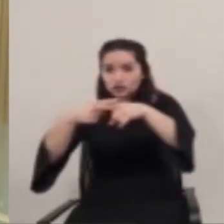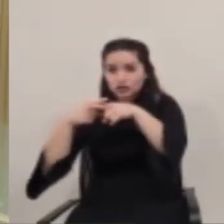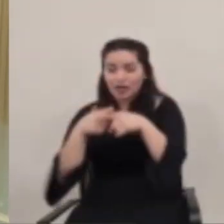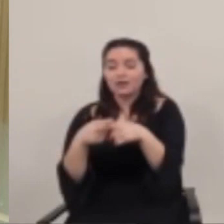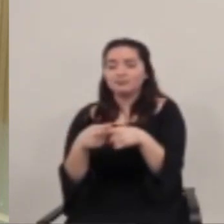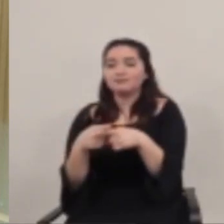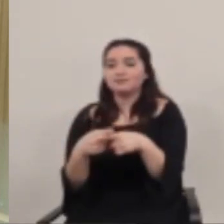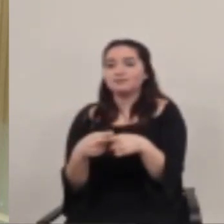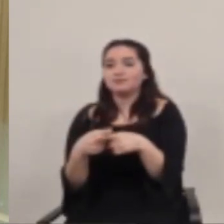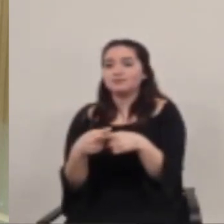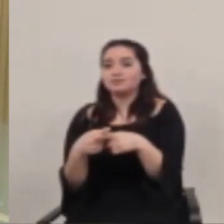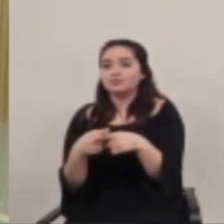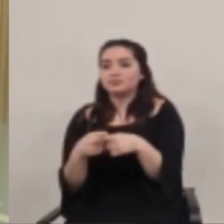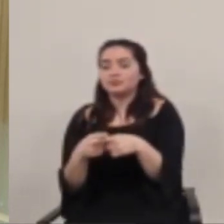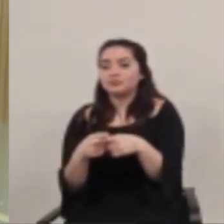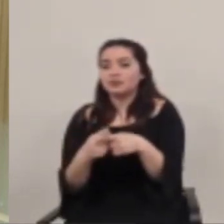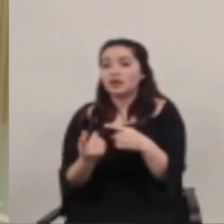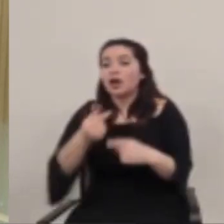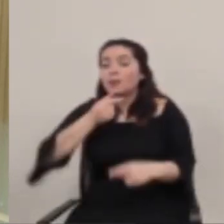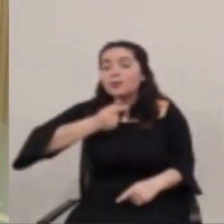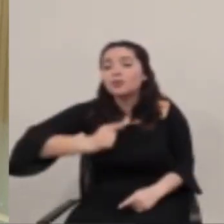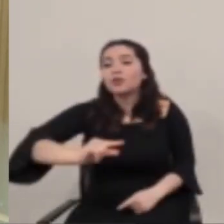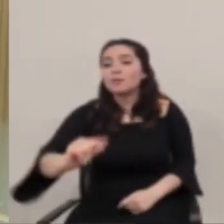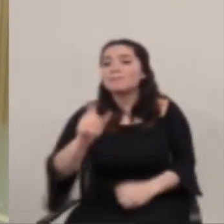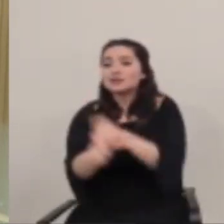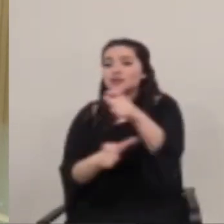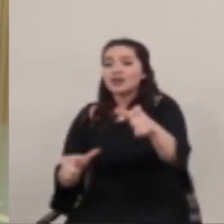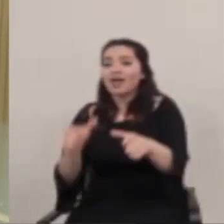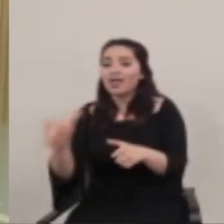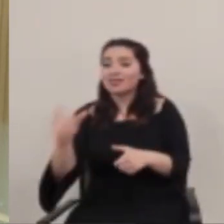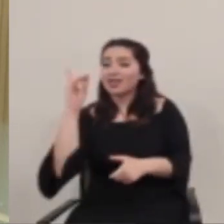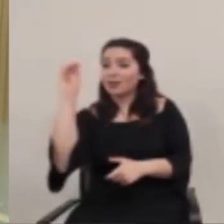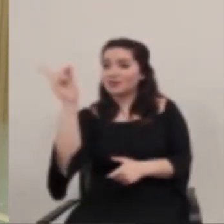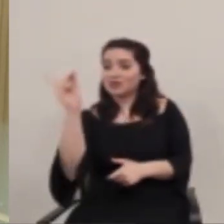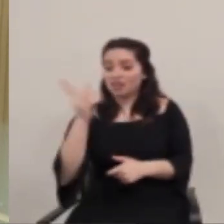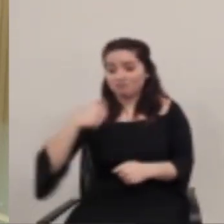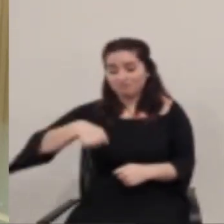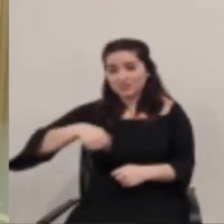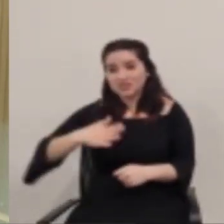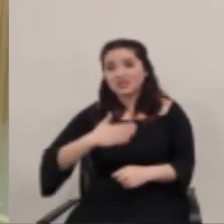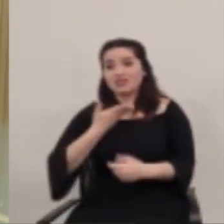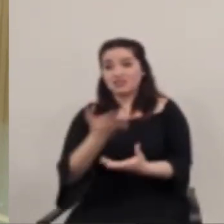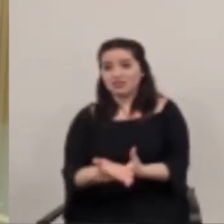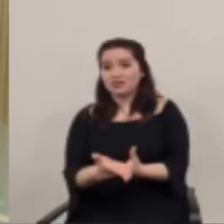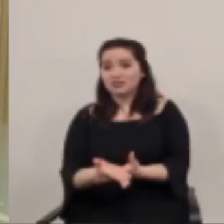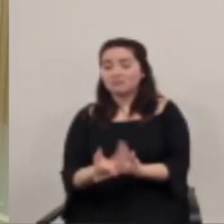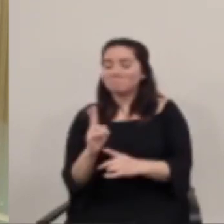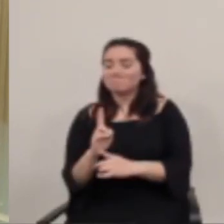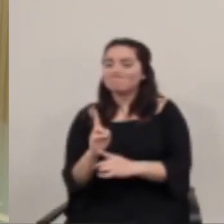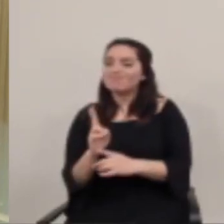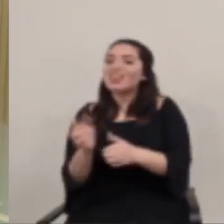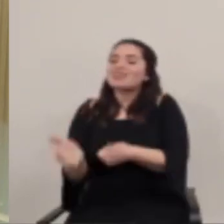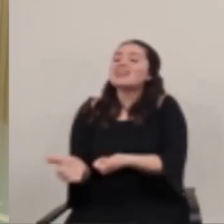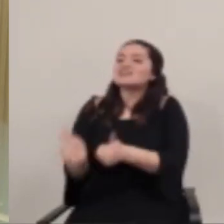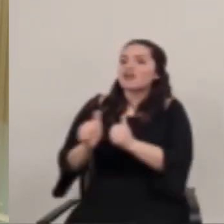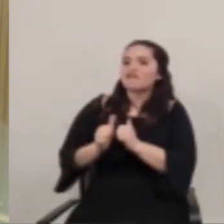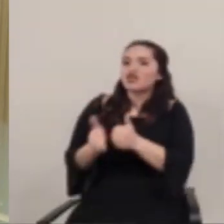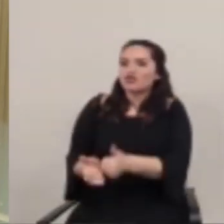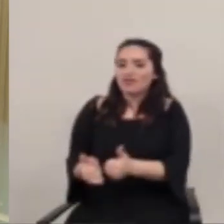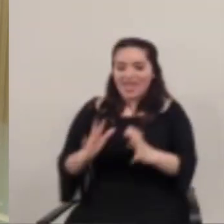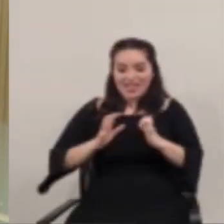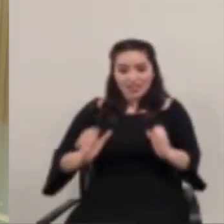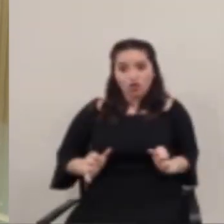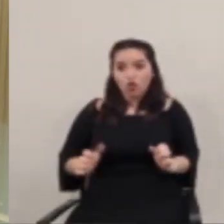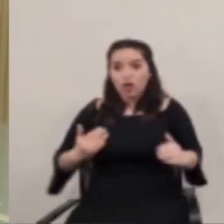concomitantes que resienten hoy en día las personas en situación de discapacidad representan un desafío ético y de igualdad